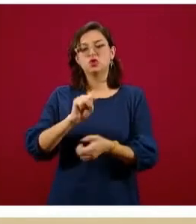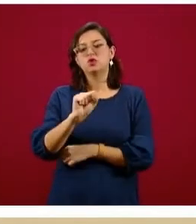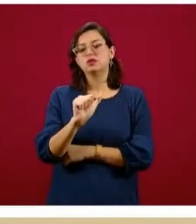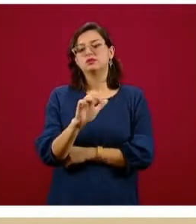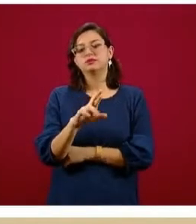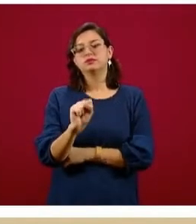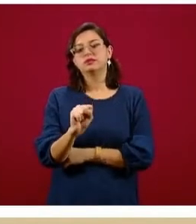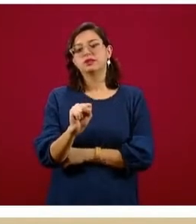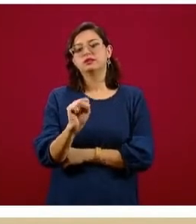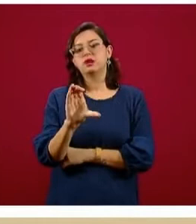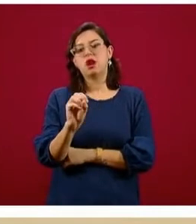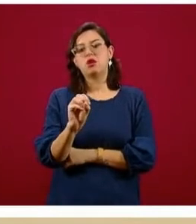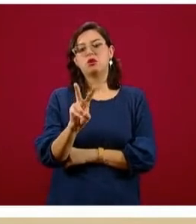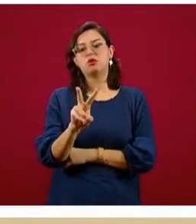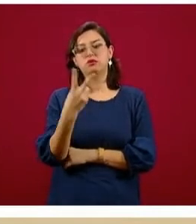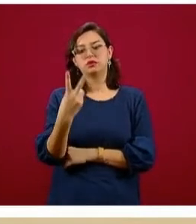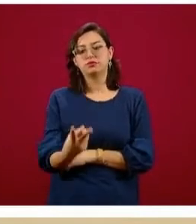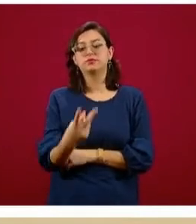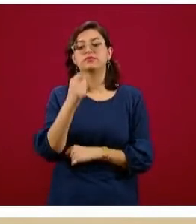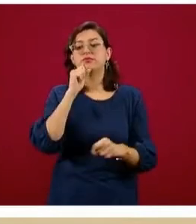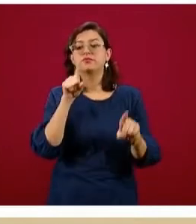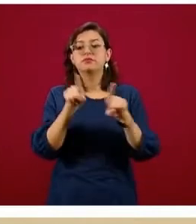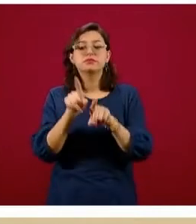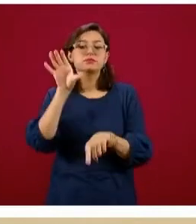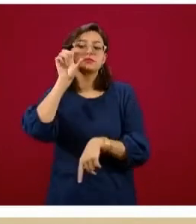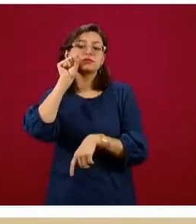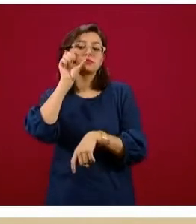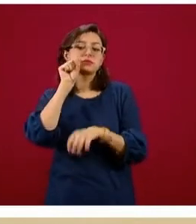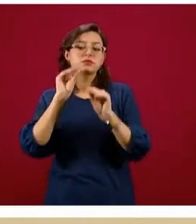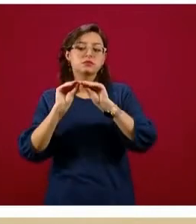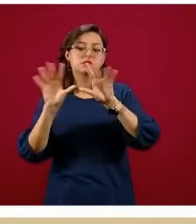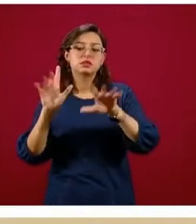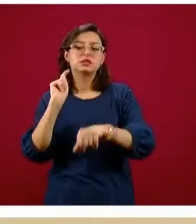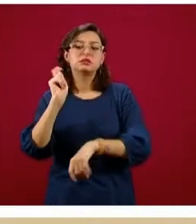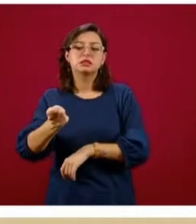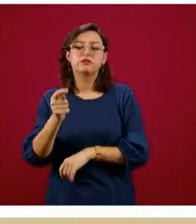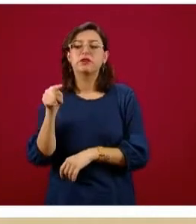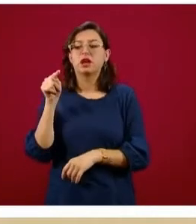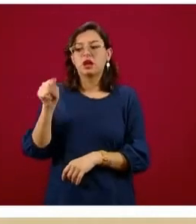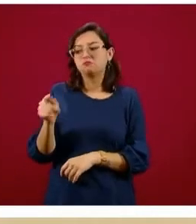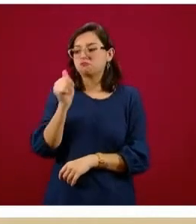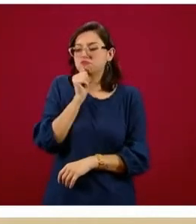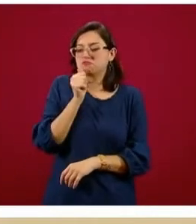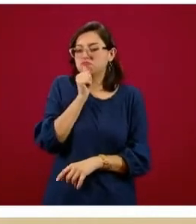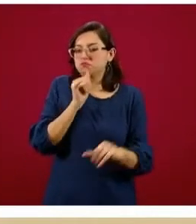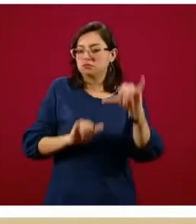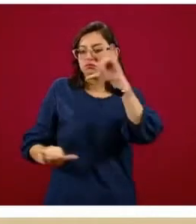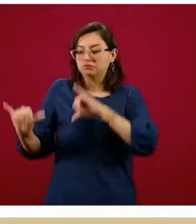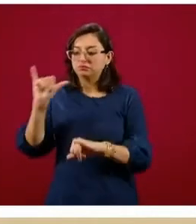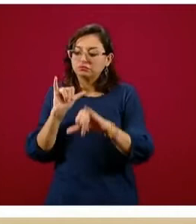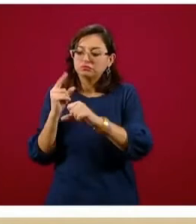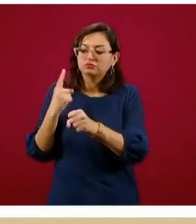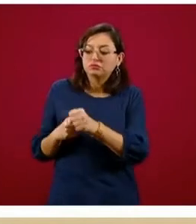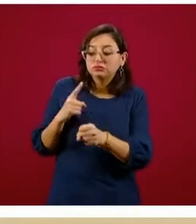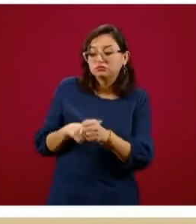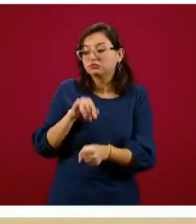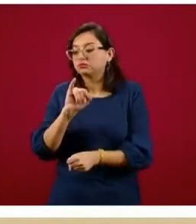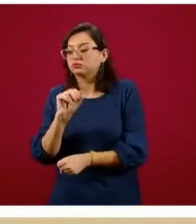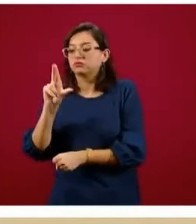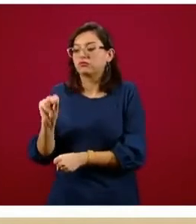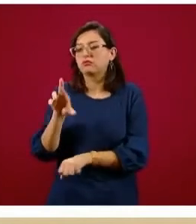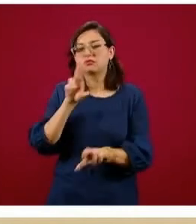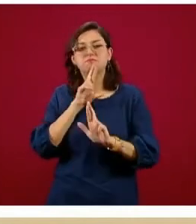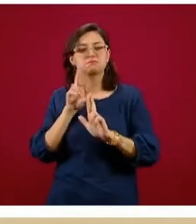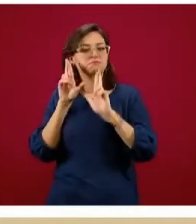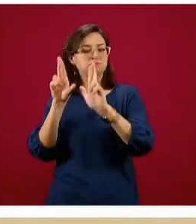así también podemos ver en el color naranja claro aquellas personas que están esperando todavía estas defunciones, que están esperando todavía